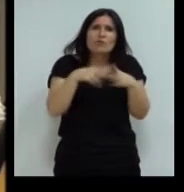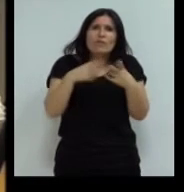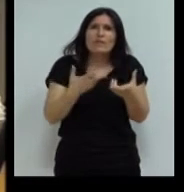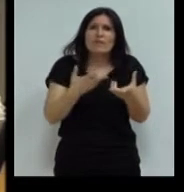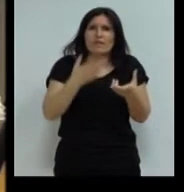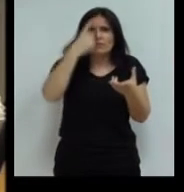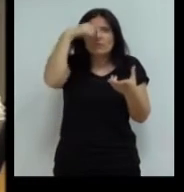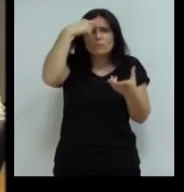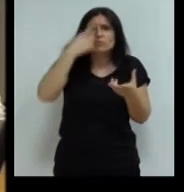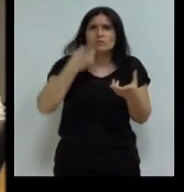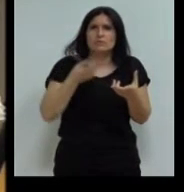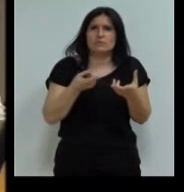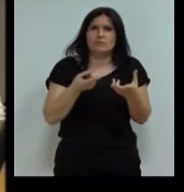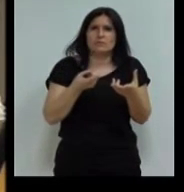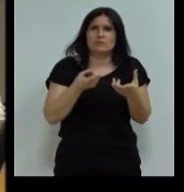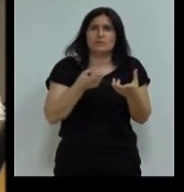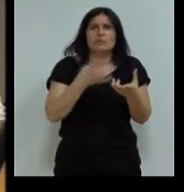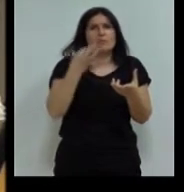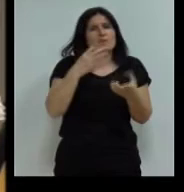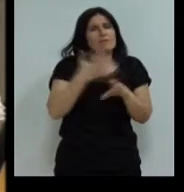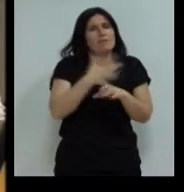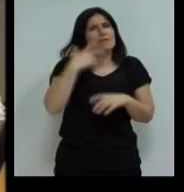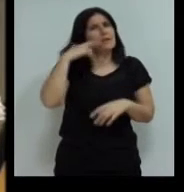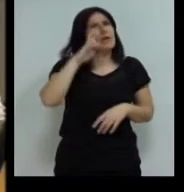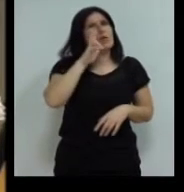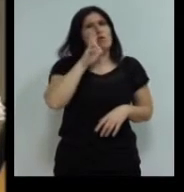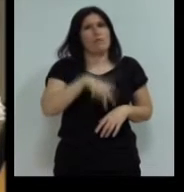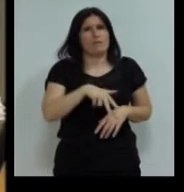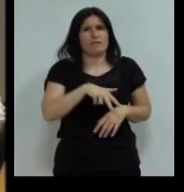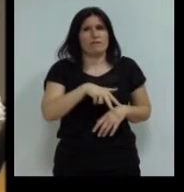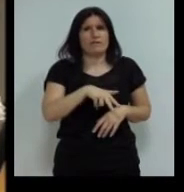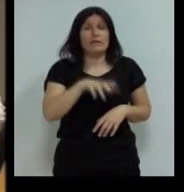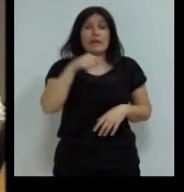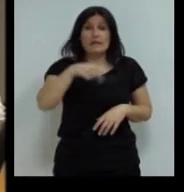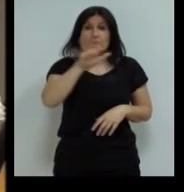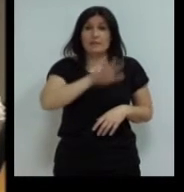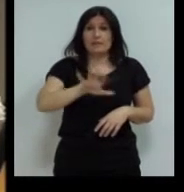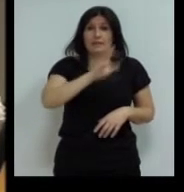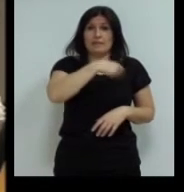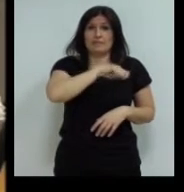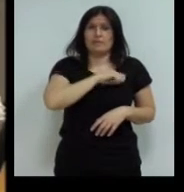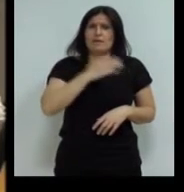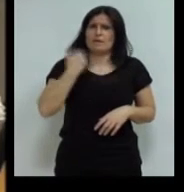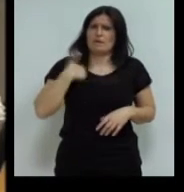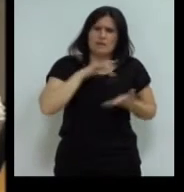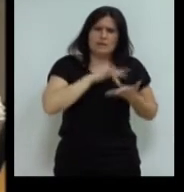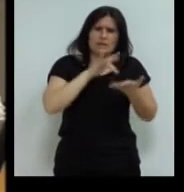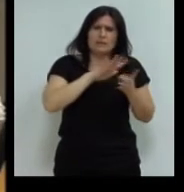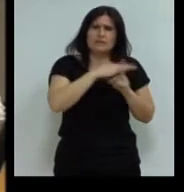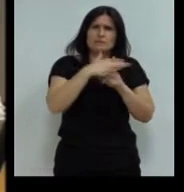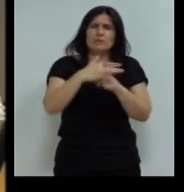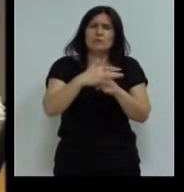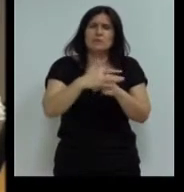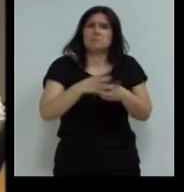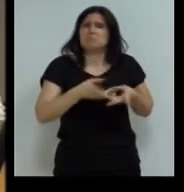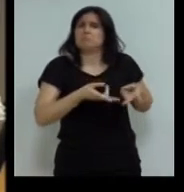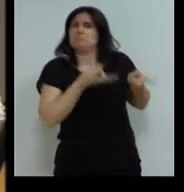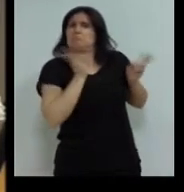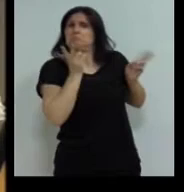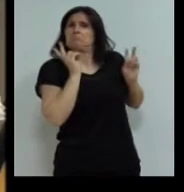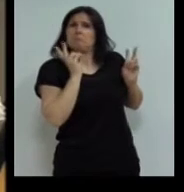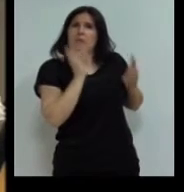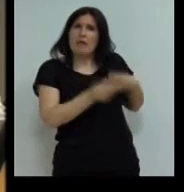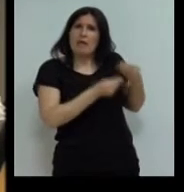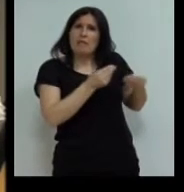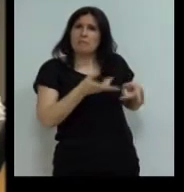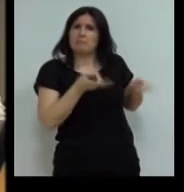Es decir, pero todo esto hay que reconocerlo. Y aquí en España ha ocurrido cosas desde hace tiempo que se ha dejado hacer. No ha ocurrido